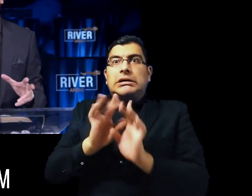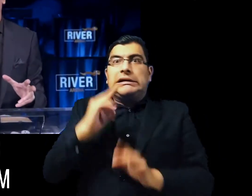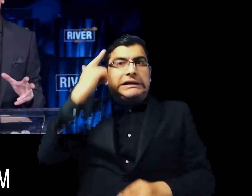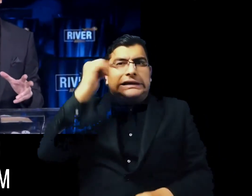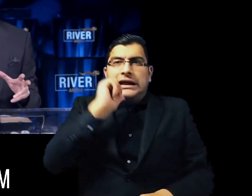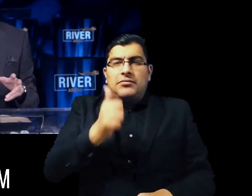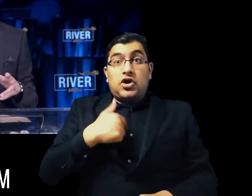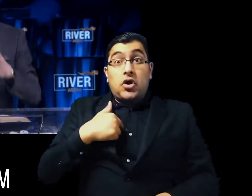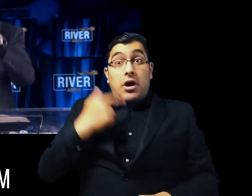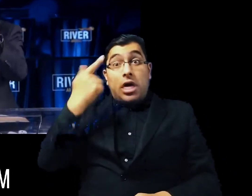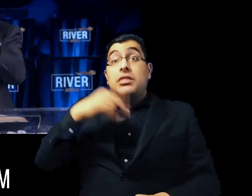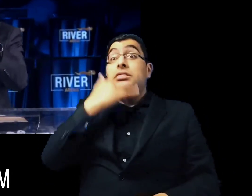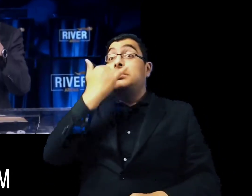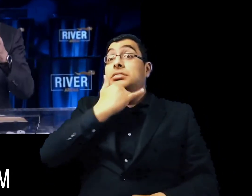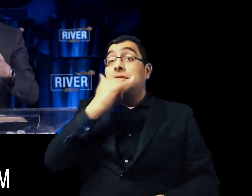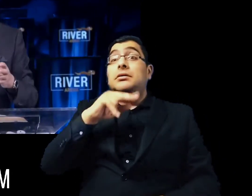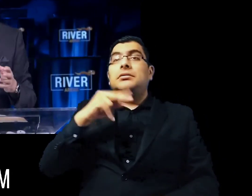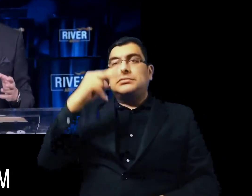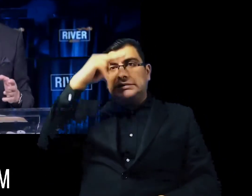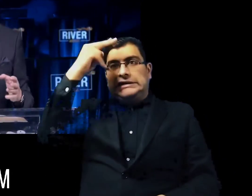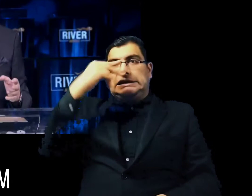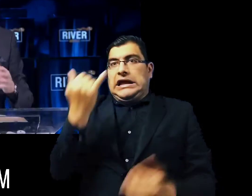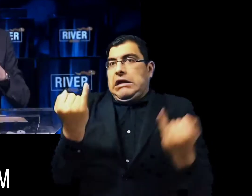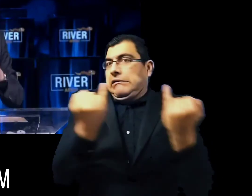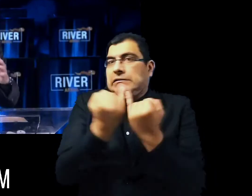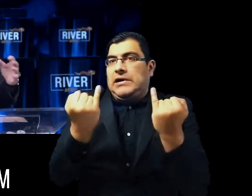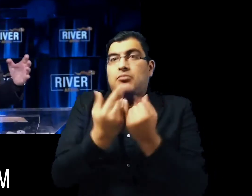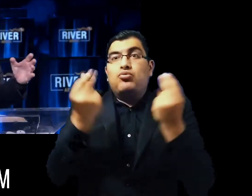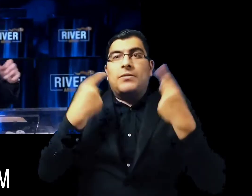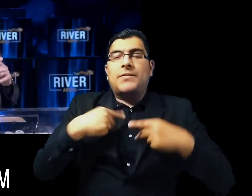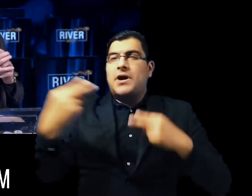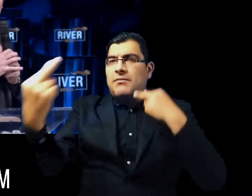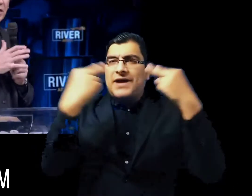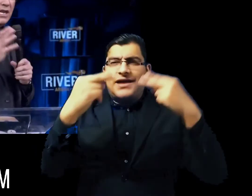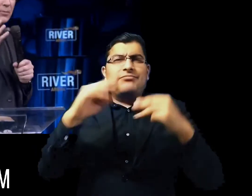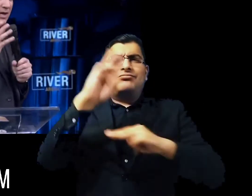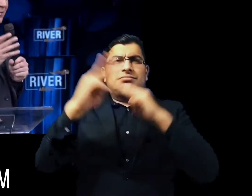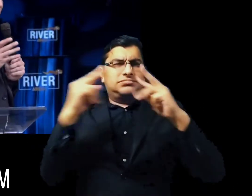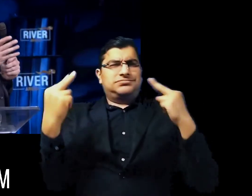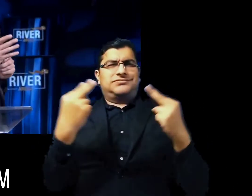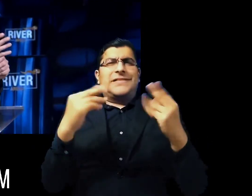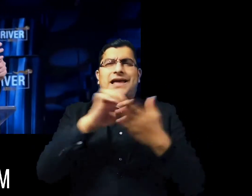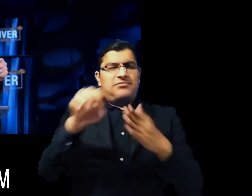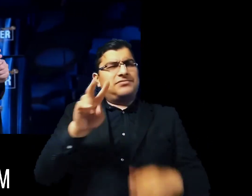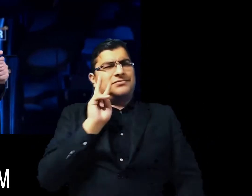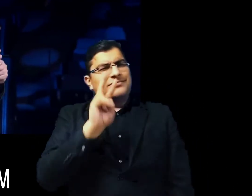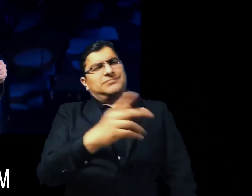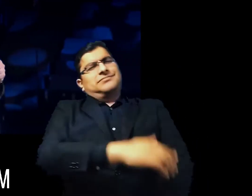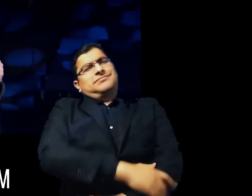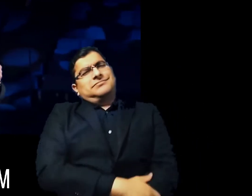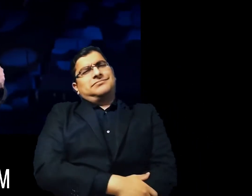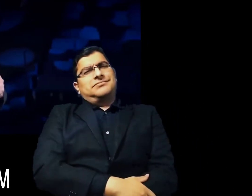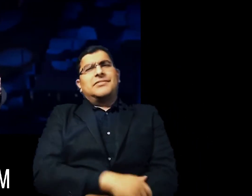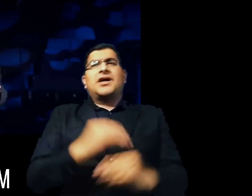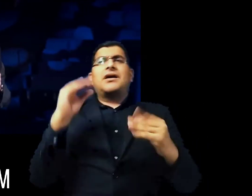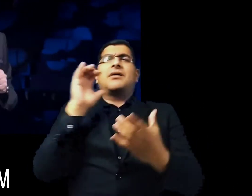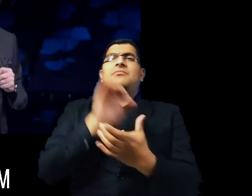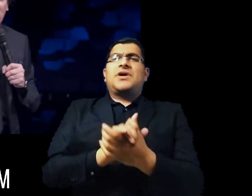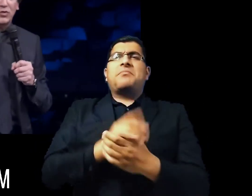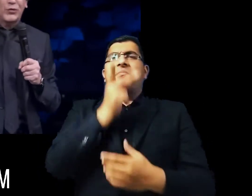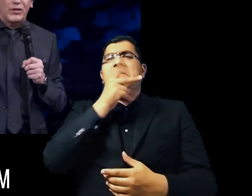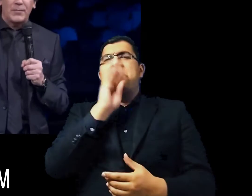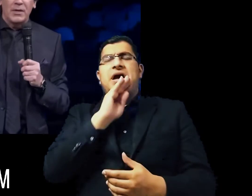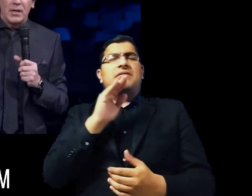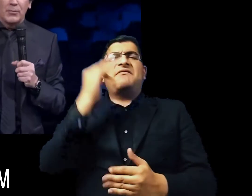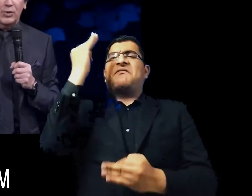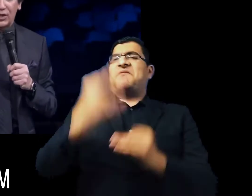equivocadas. Como muchos que ahora me están viendo en cualquier parte del mundo y que, por ejemplo, dice, es que el matrimonio de mis padres